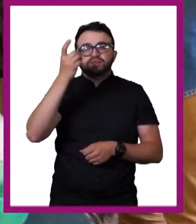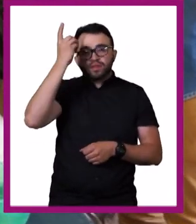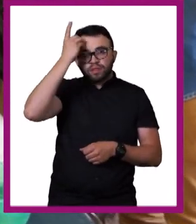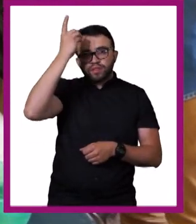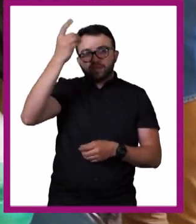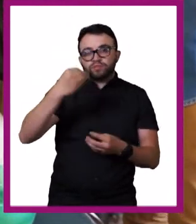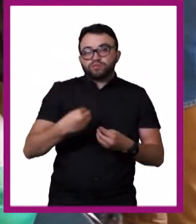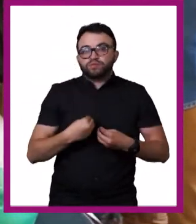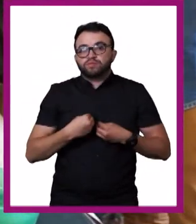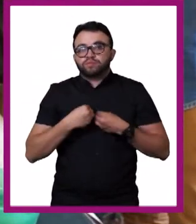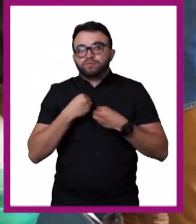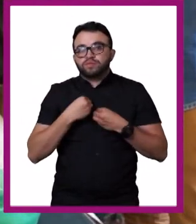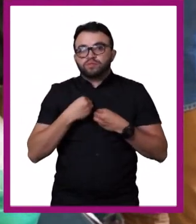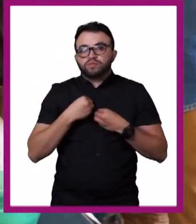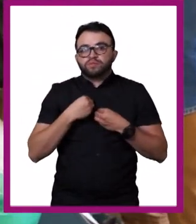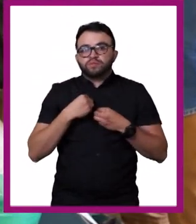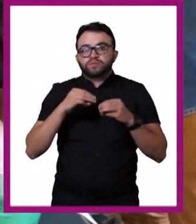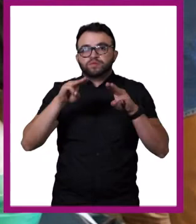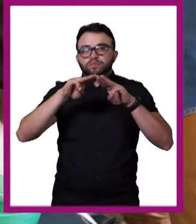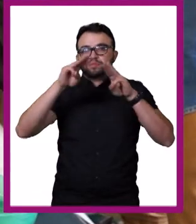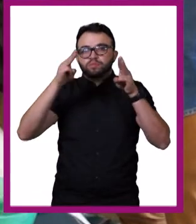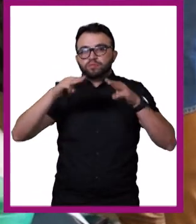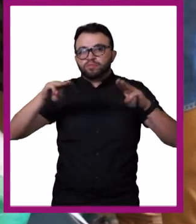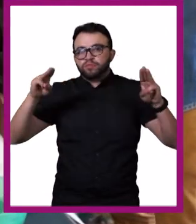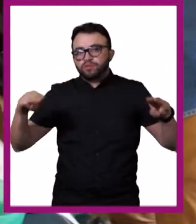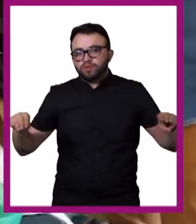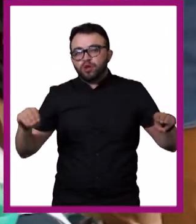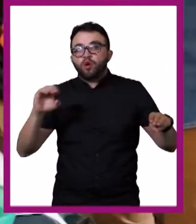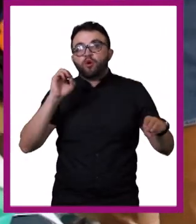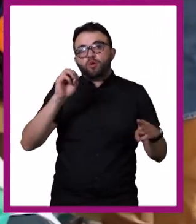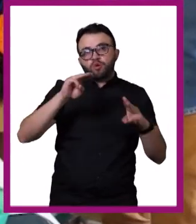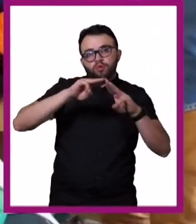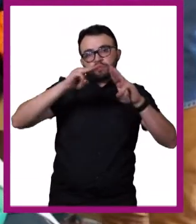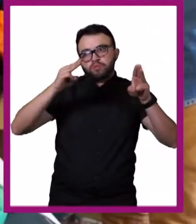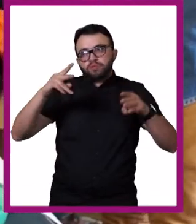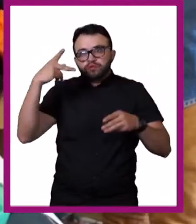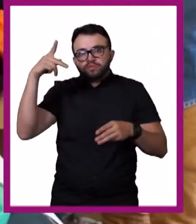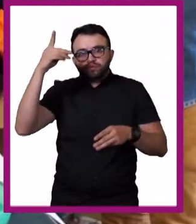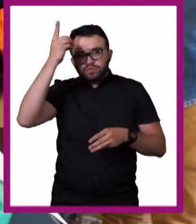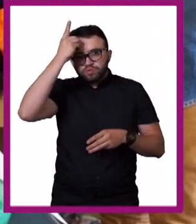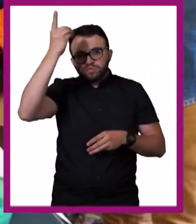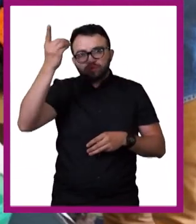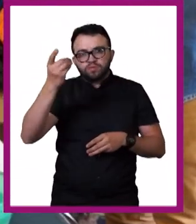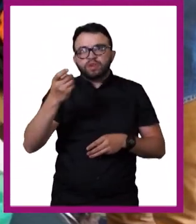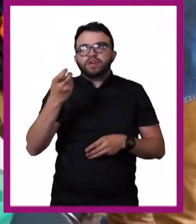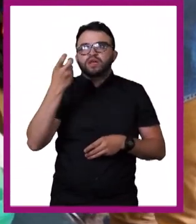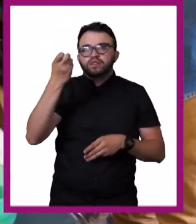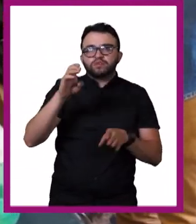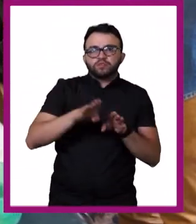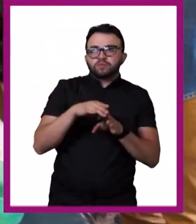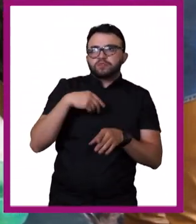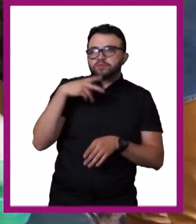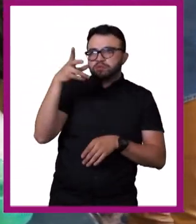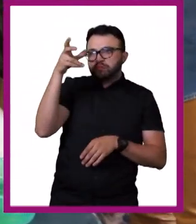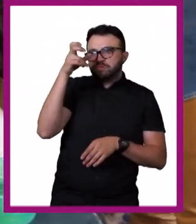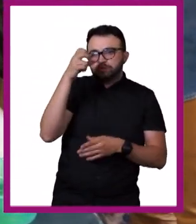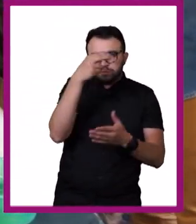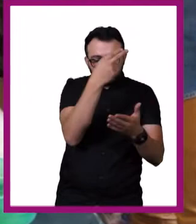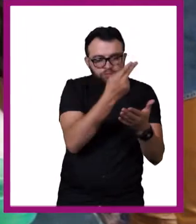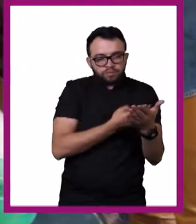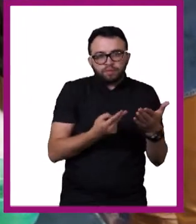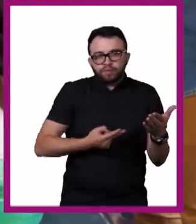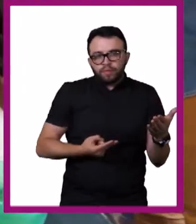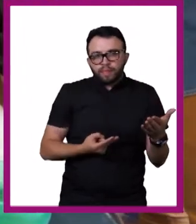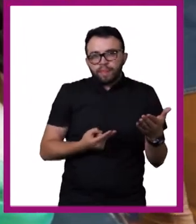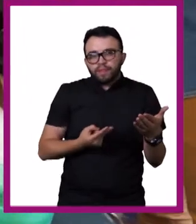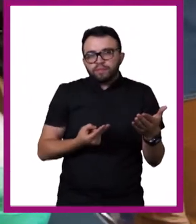montaña, o la misma montaña es el dios, como lo quieran ver. Entonces eso lo podemos interpretar ya en dibujo, haciendo